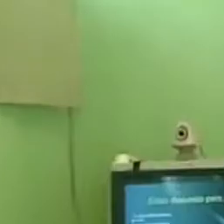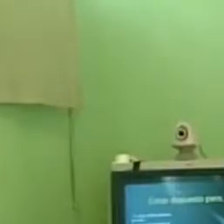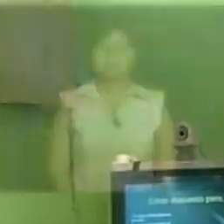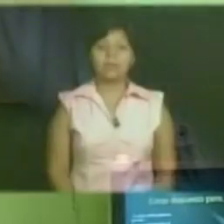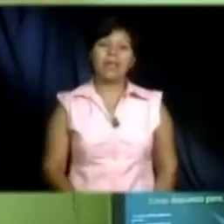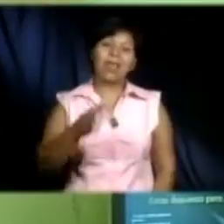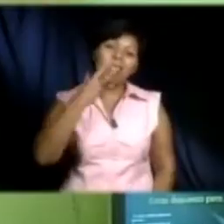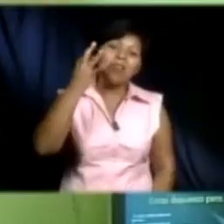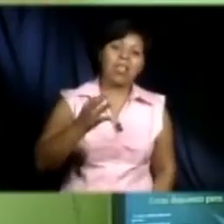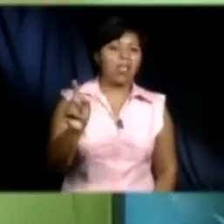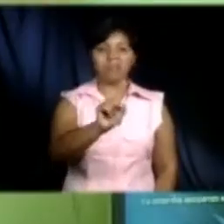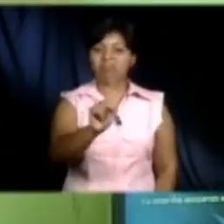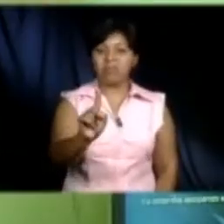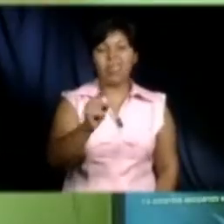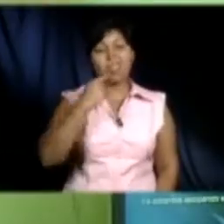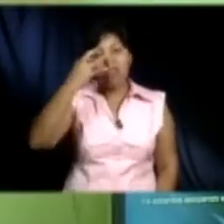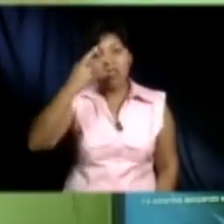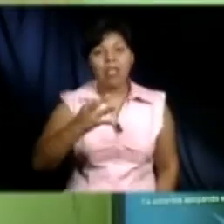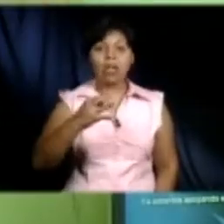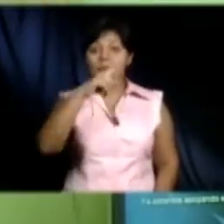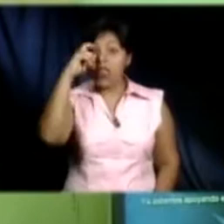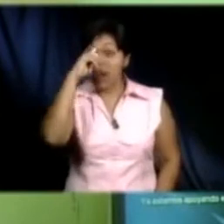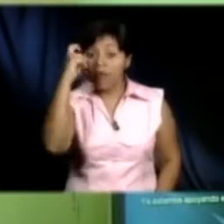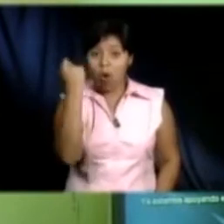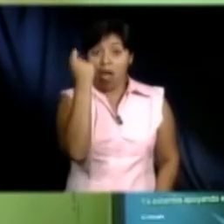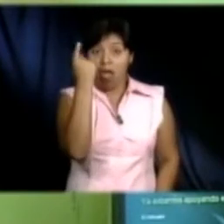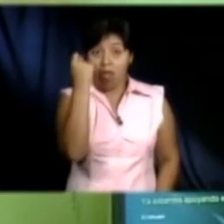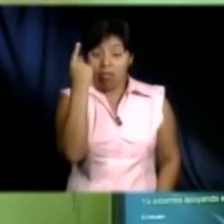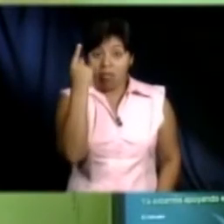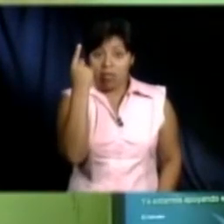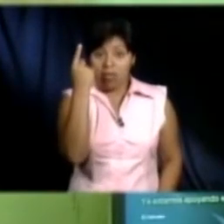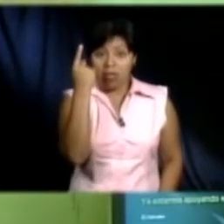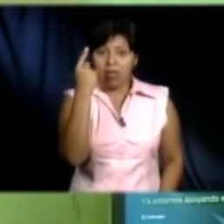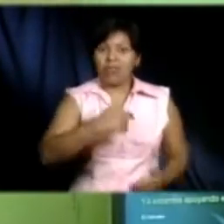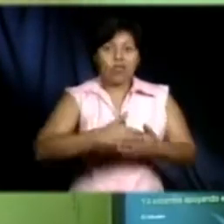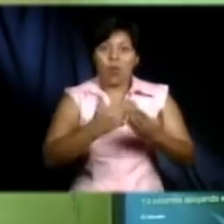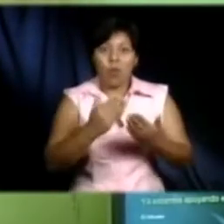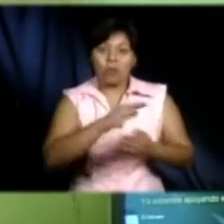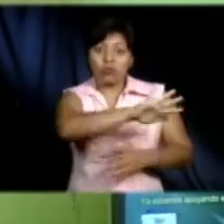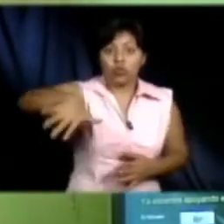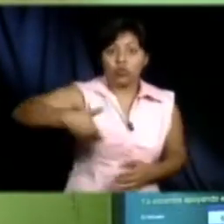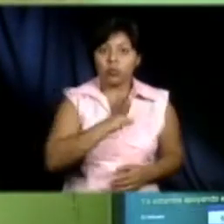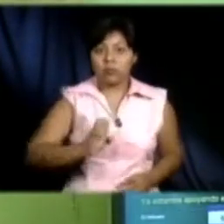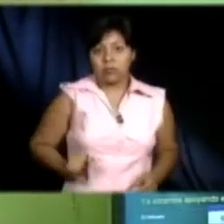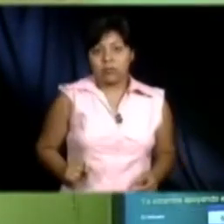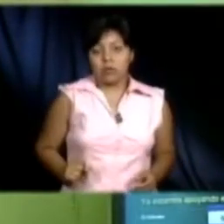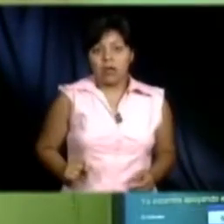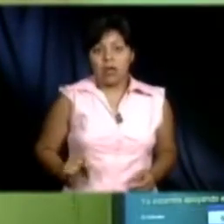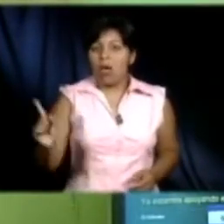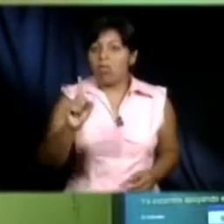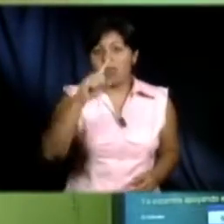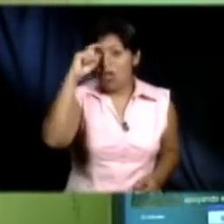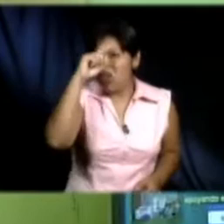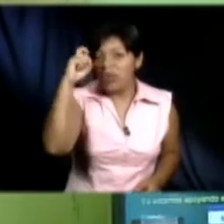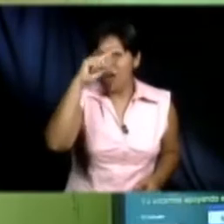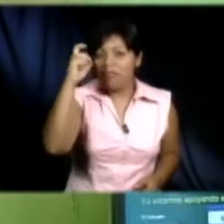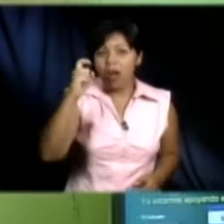Realmente el trabajo de sensibilización no se está haciendo a nivel nacional. No se está trabajando lo